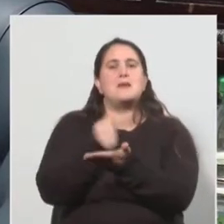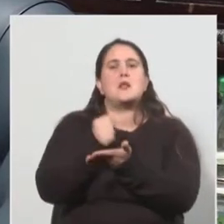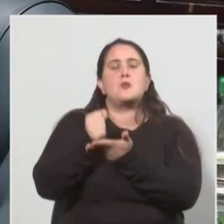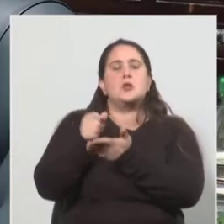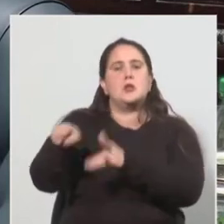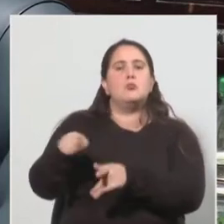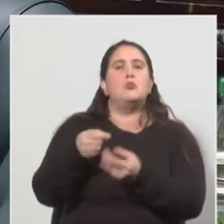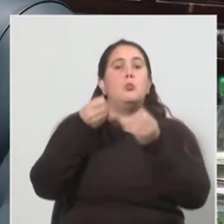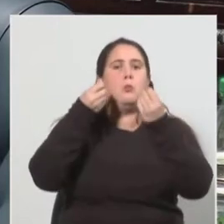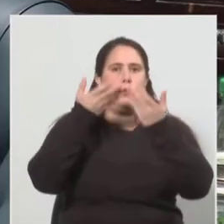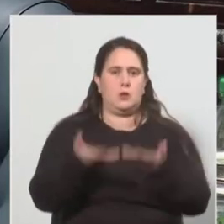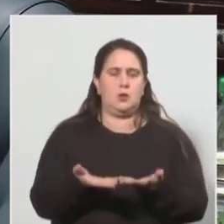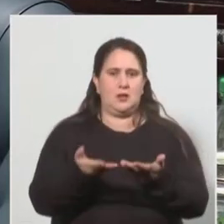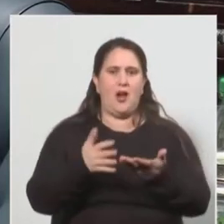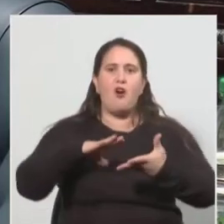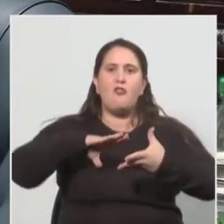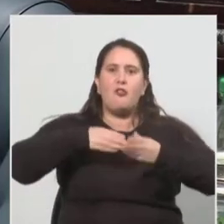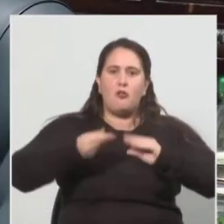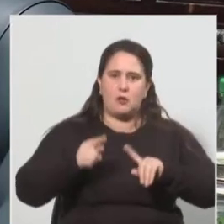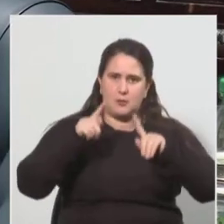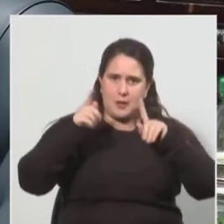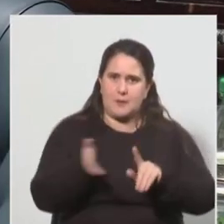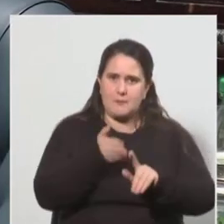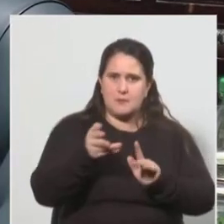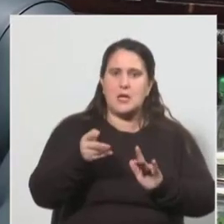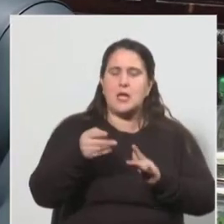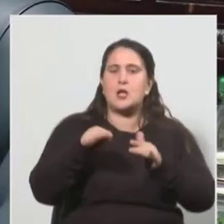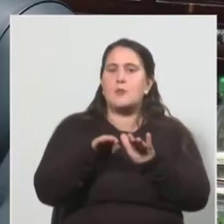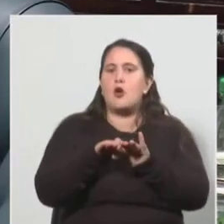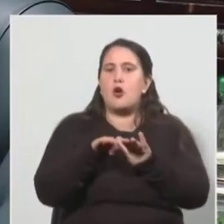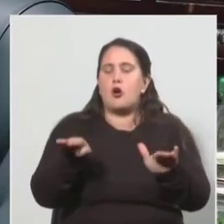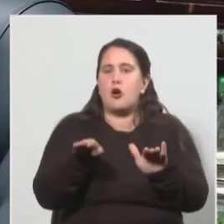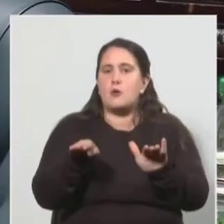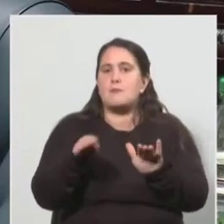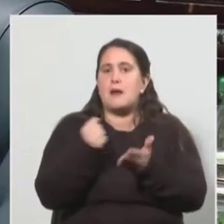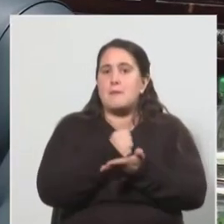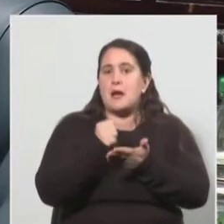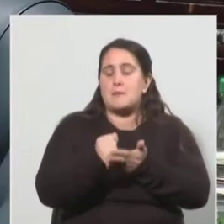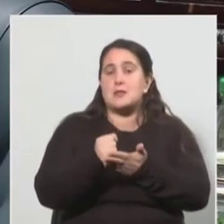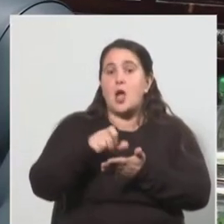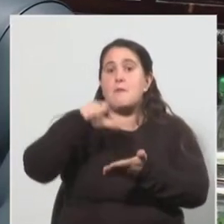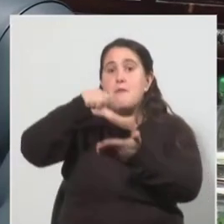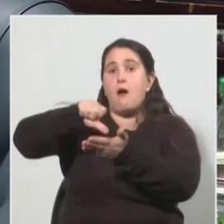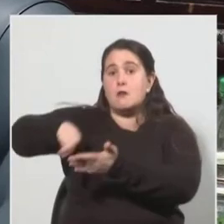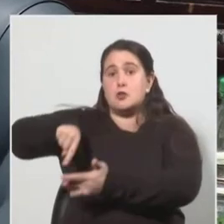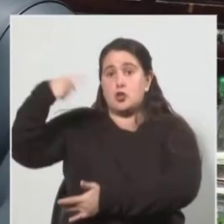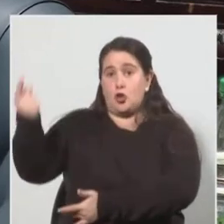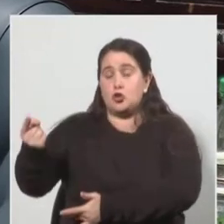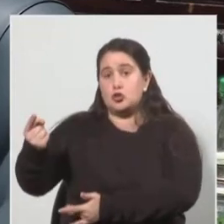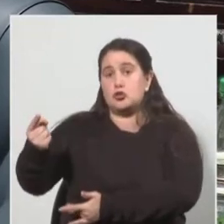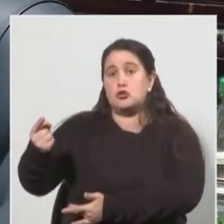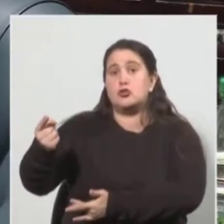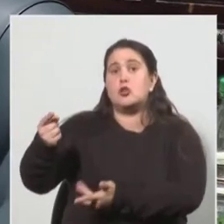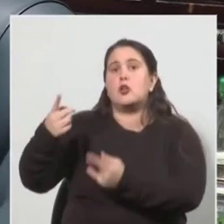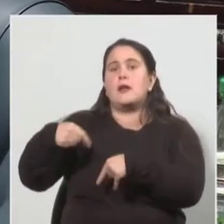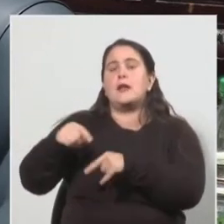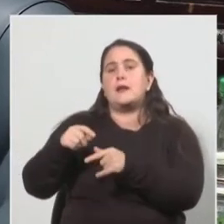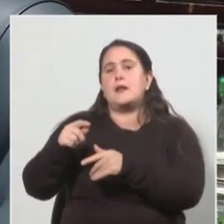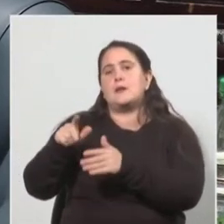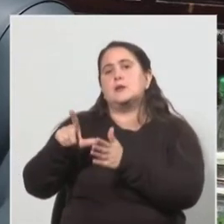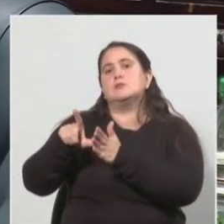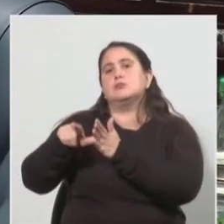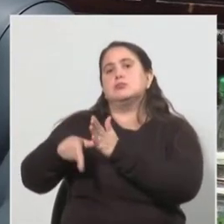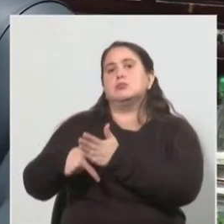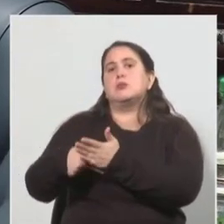documento. El procedimiento normal de expedición de pasaportes en el exterior implica que la entrega se hace